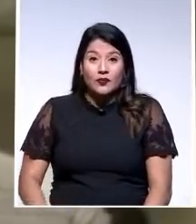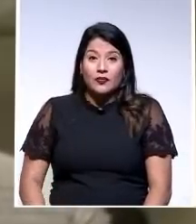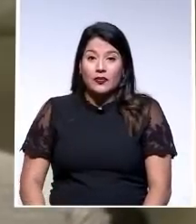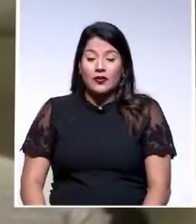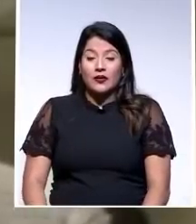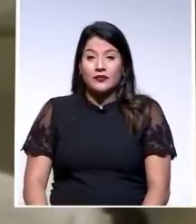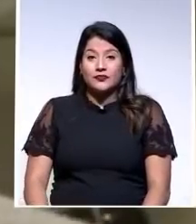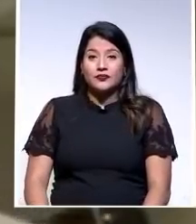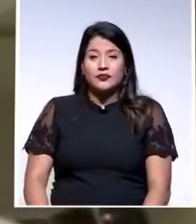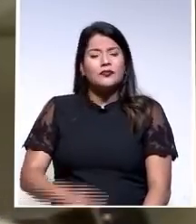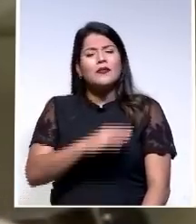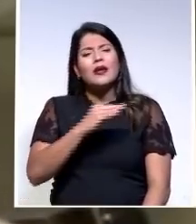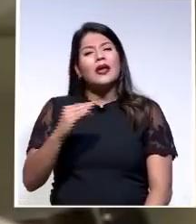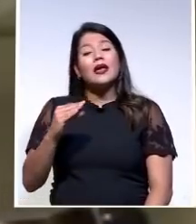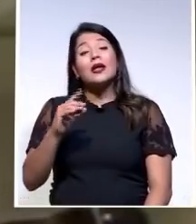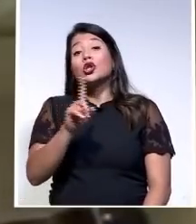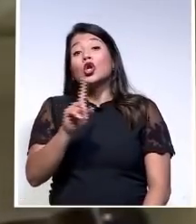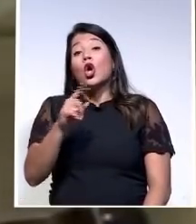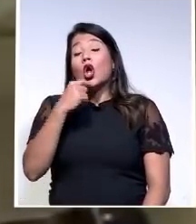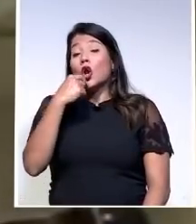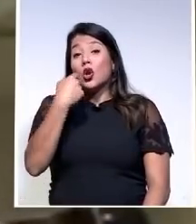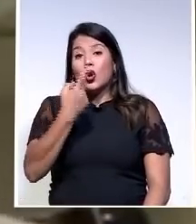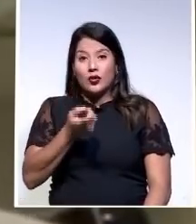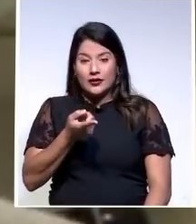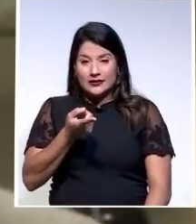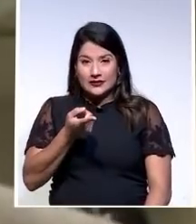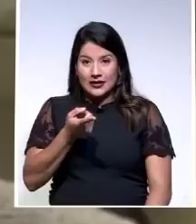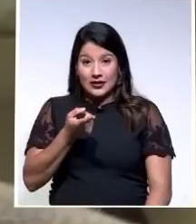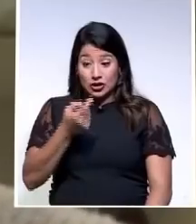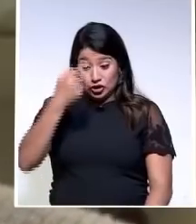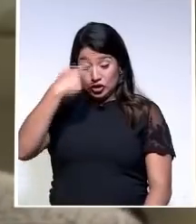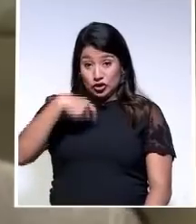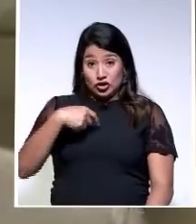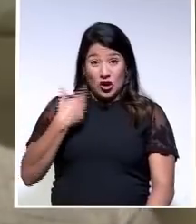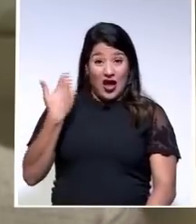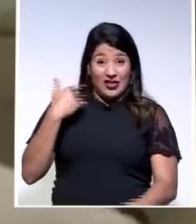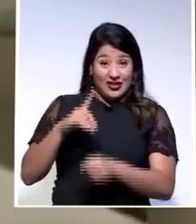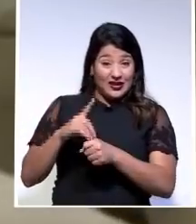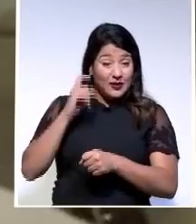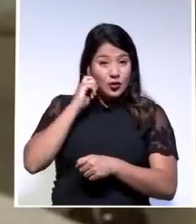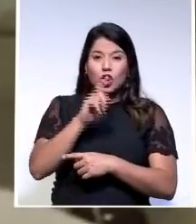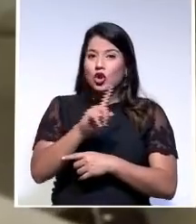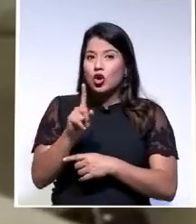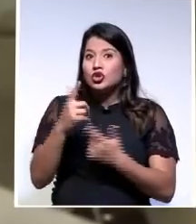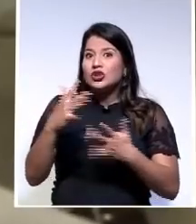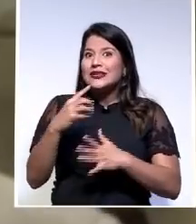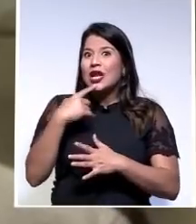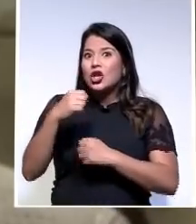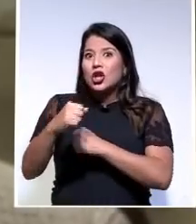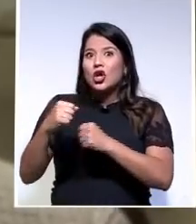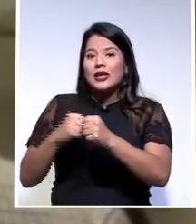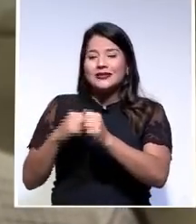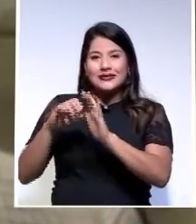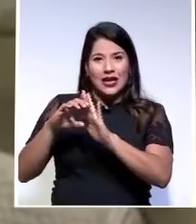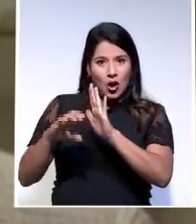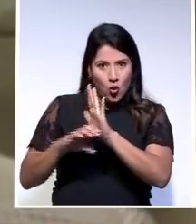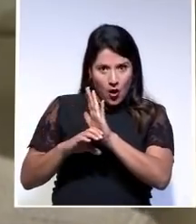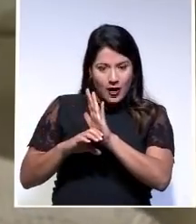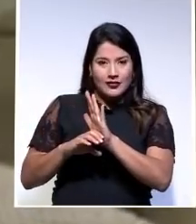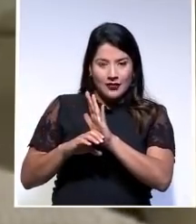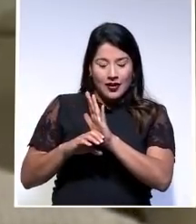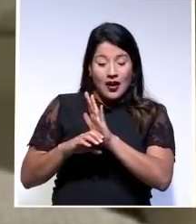de derecho. Y no lo dice esta que fue diputada, sino lo dijo la propia Sala Constitucional en